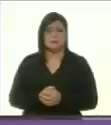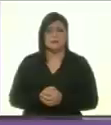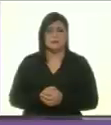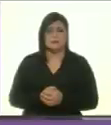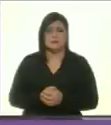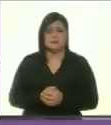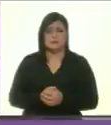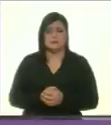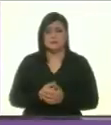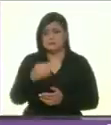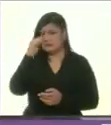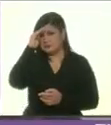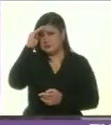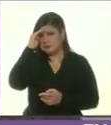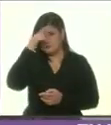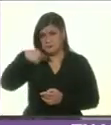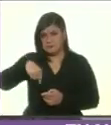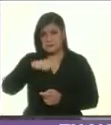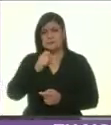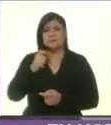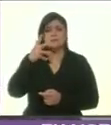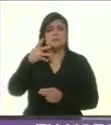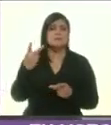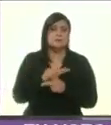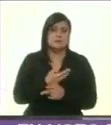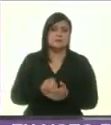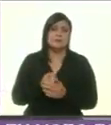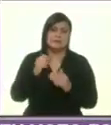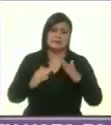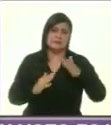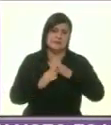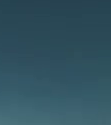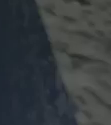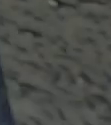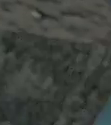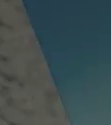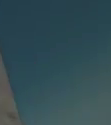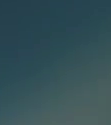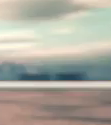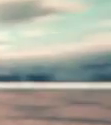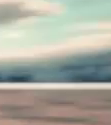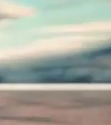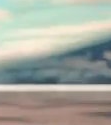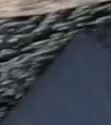pensemos en lo que va a pasar en el tiempo candidato muchísimas gracias